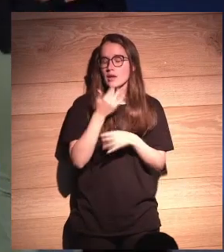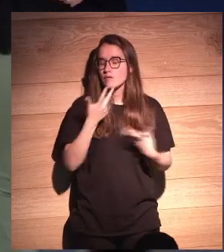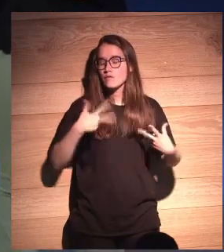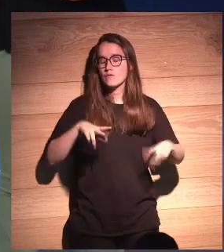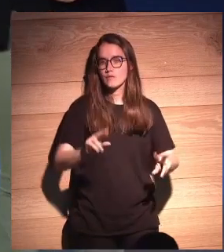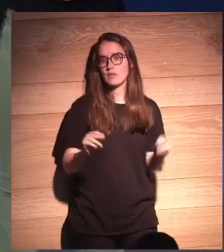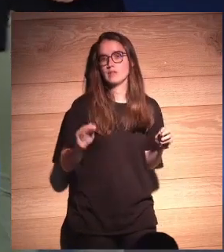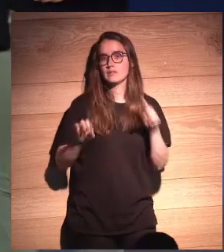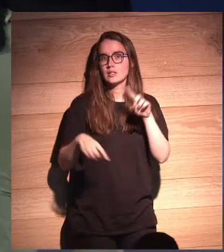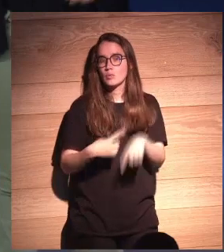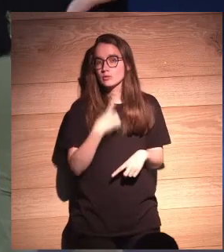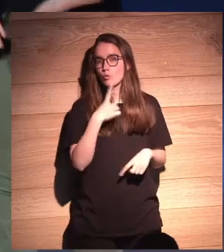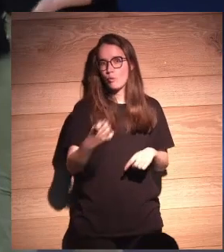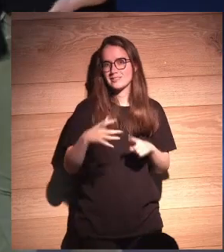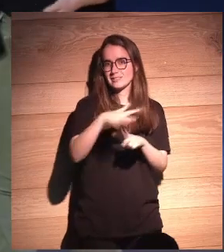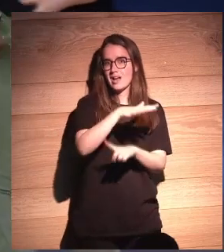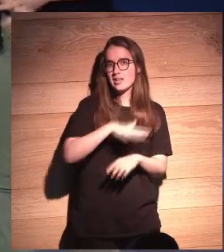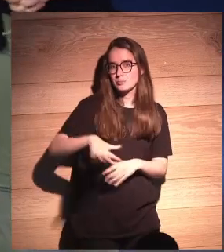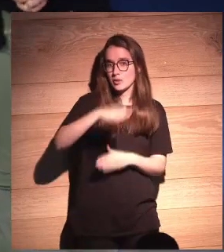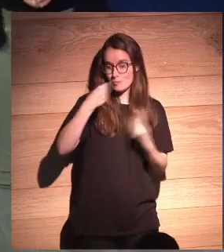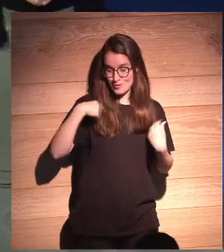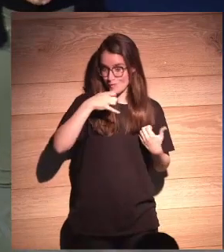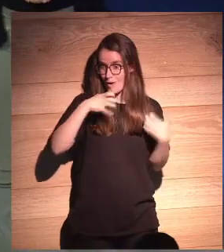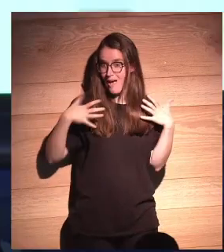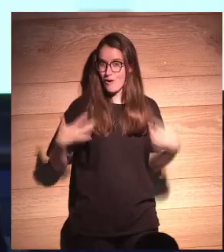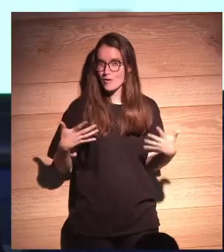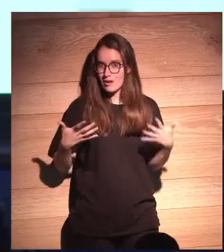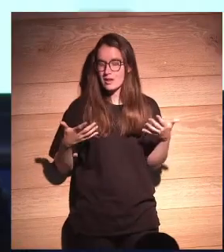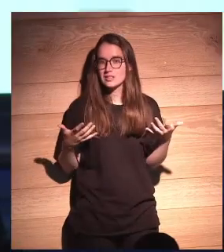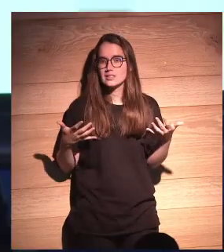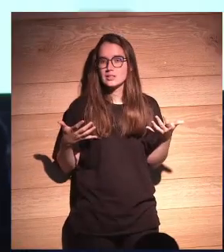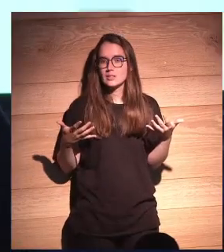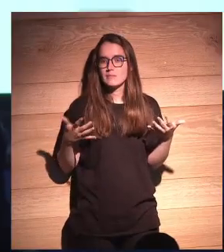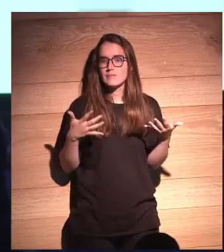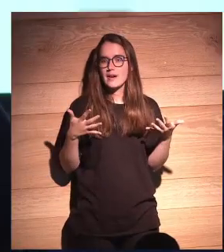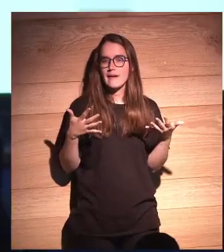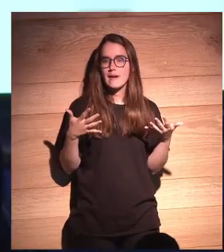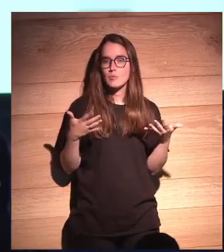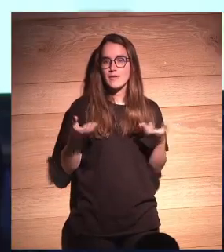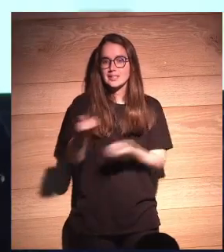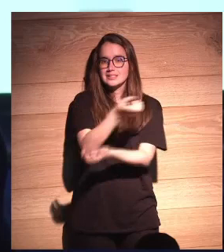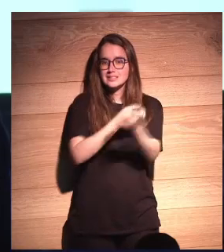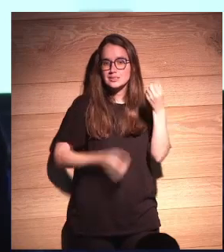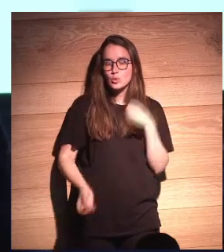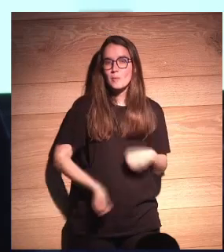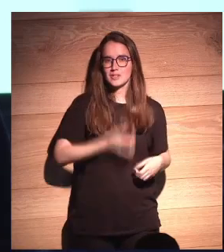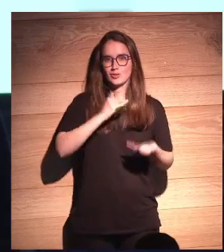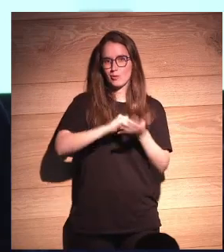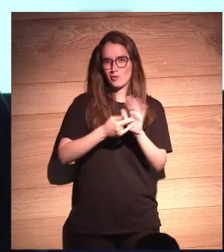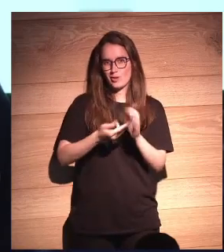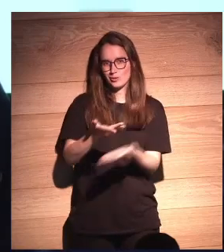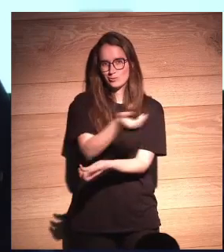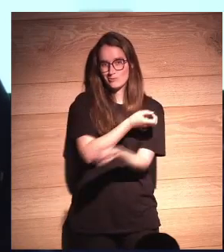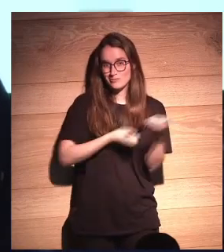porque cuesta, ¿no?, encontrar sitios como este donde realmente puedas compartir tu pasión y tus